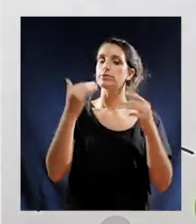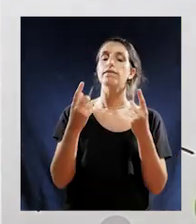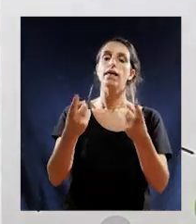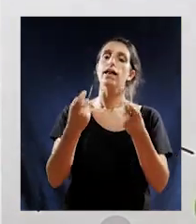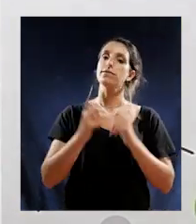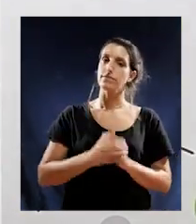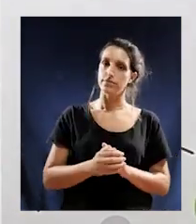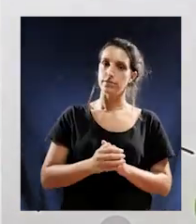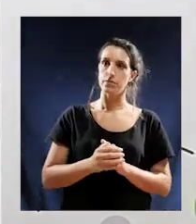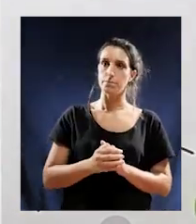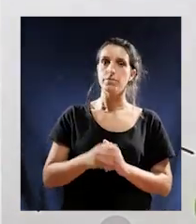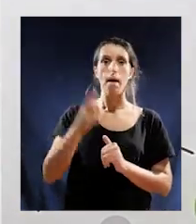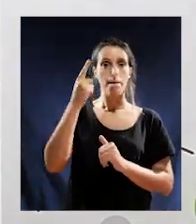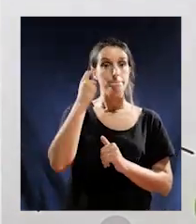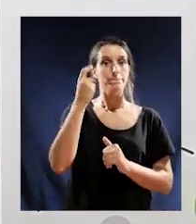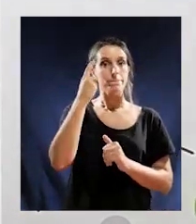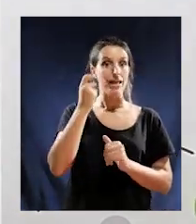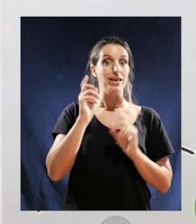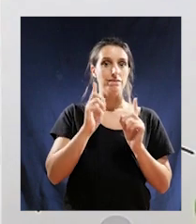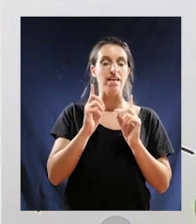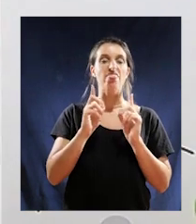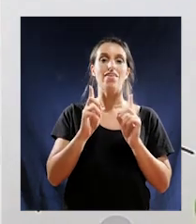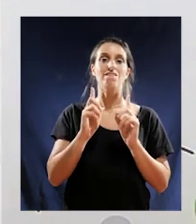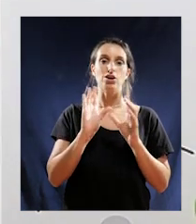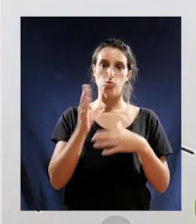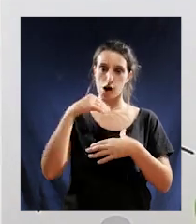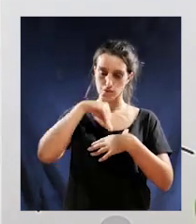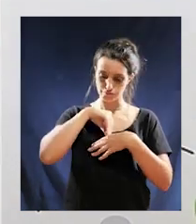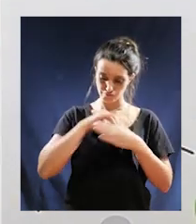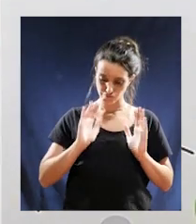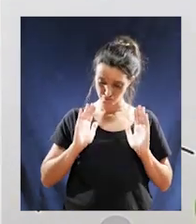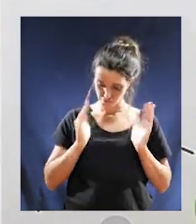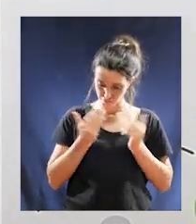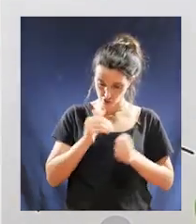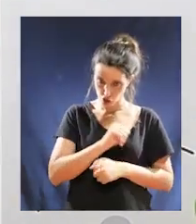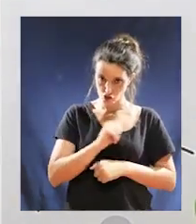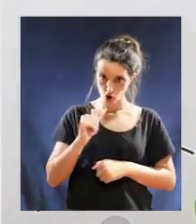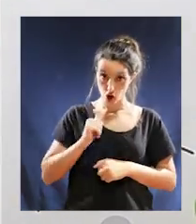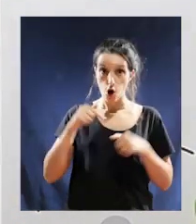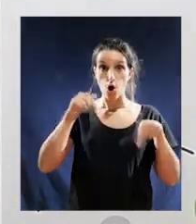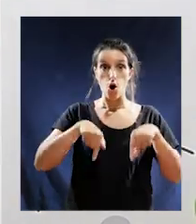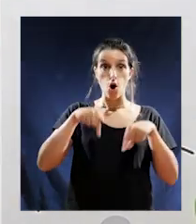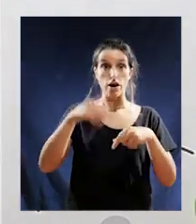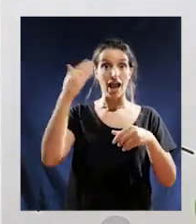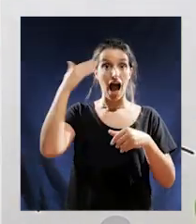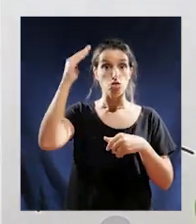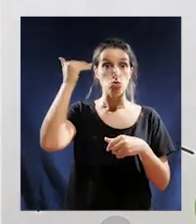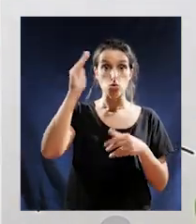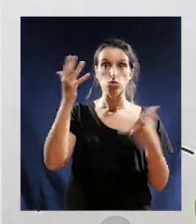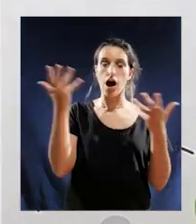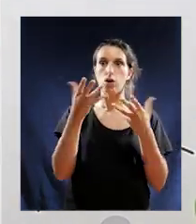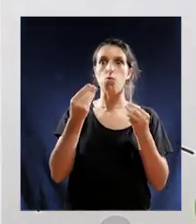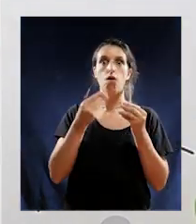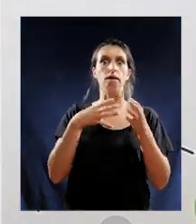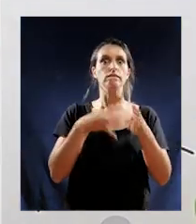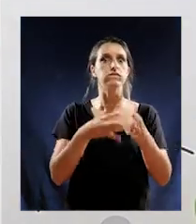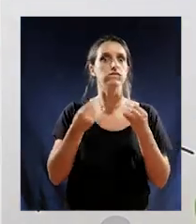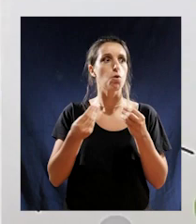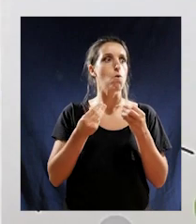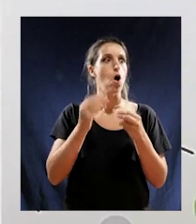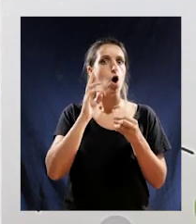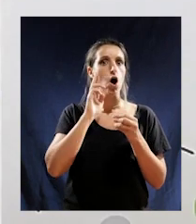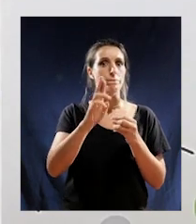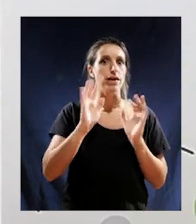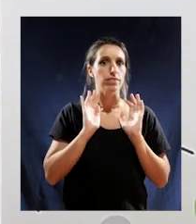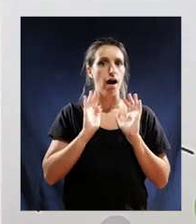la experiencia adolescente es una experiencia y es una relación con la intimidad y hoy los grandes de la casa nos vamos a ver desafiados